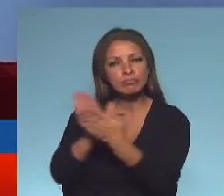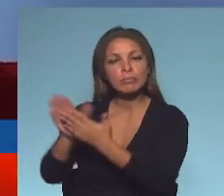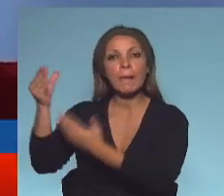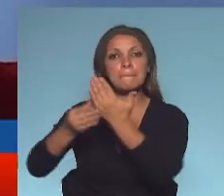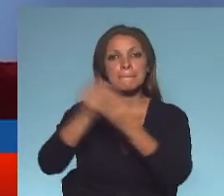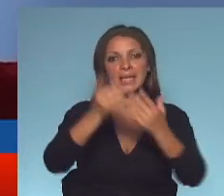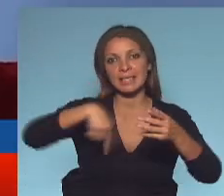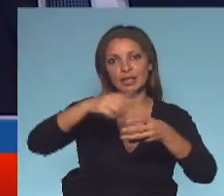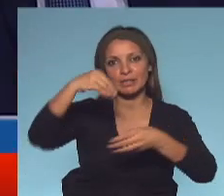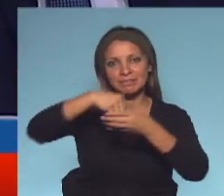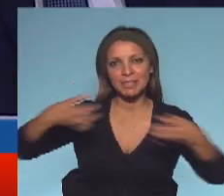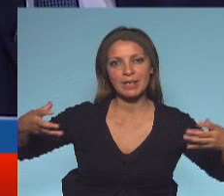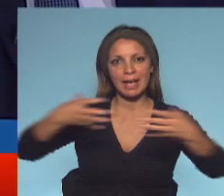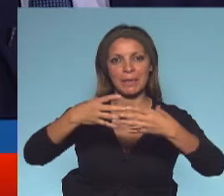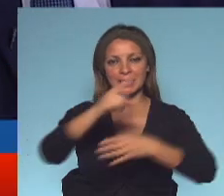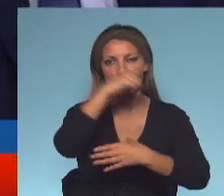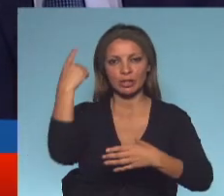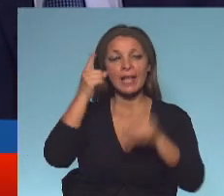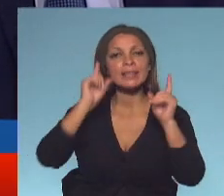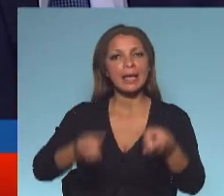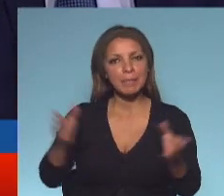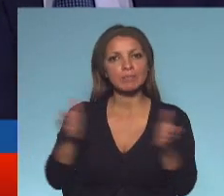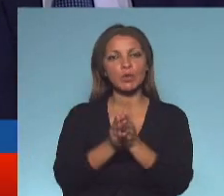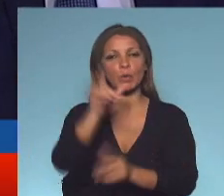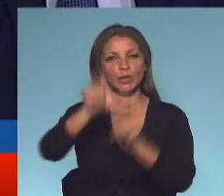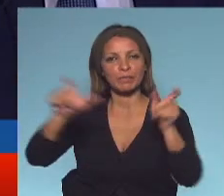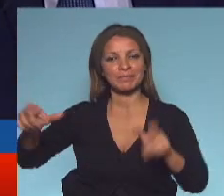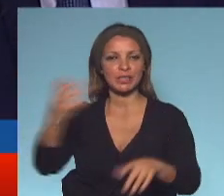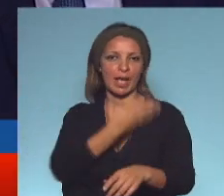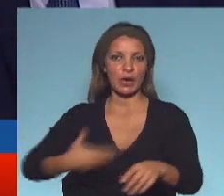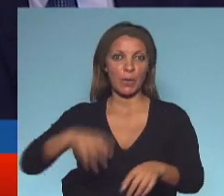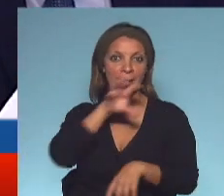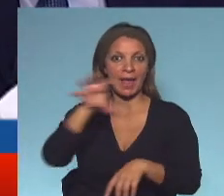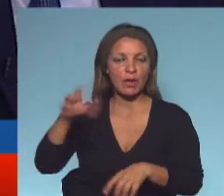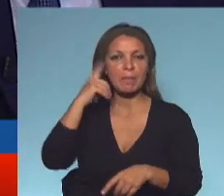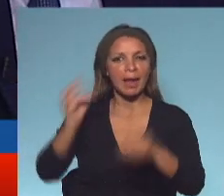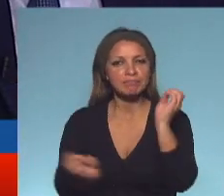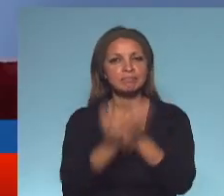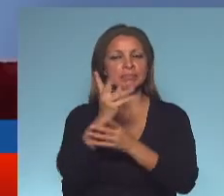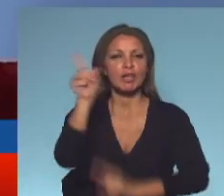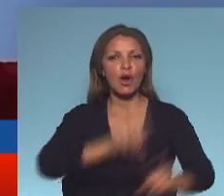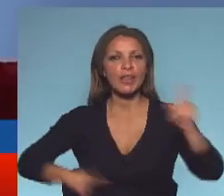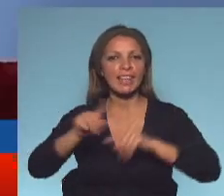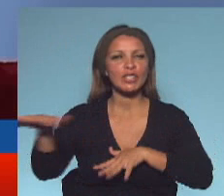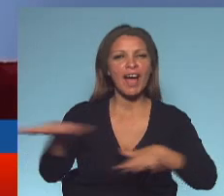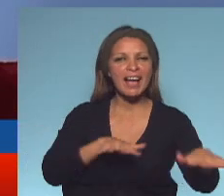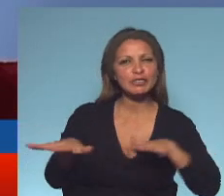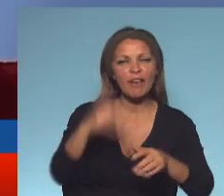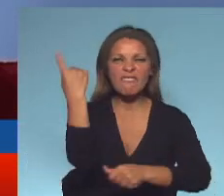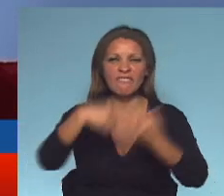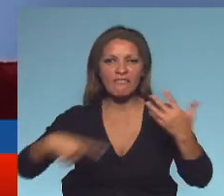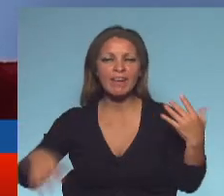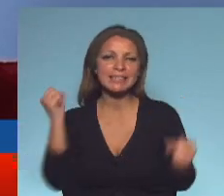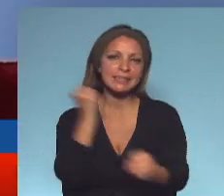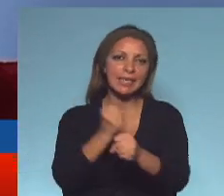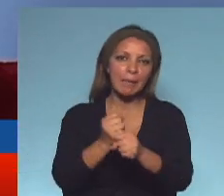este Gabinete Nacional y junto a los gobernadores y sus gabinetes en lograr la implementación y la coordinación de acciones que permitan,